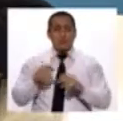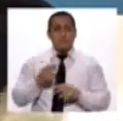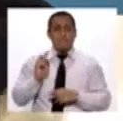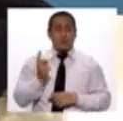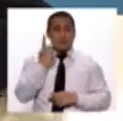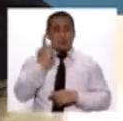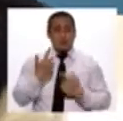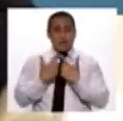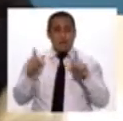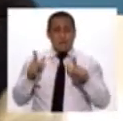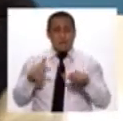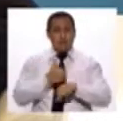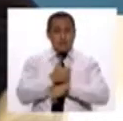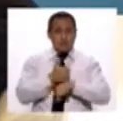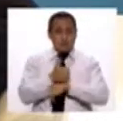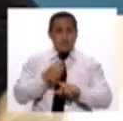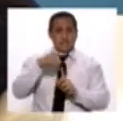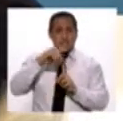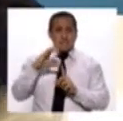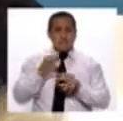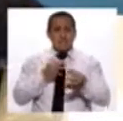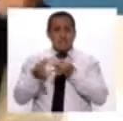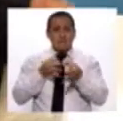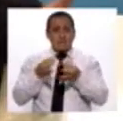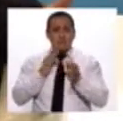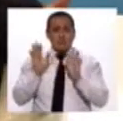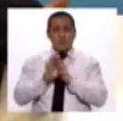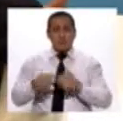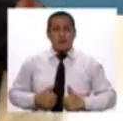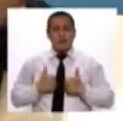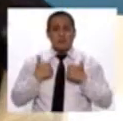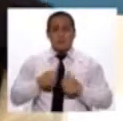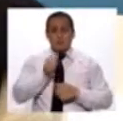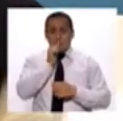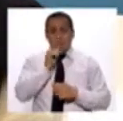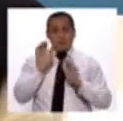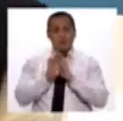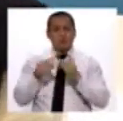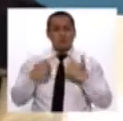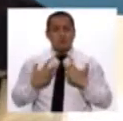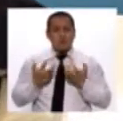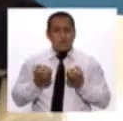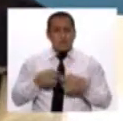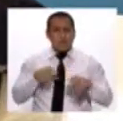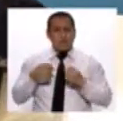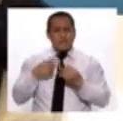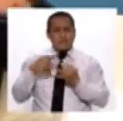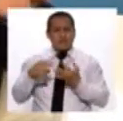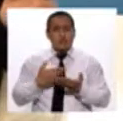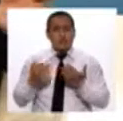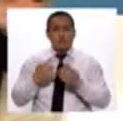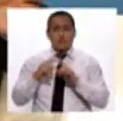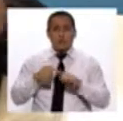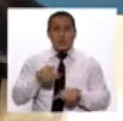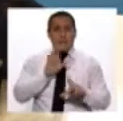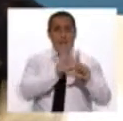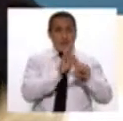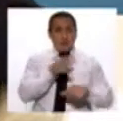y lo saben muy bien los asesores del tribunal, está hecho para la vida privada. Yo puedo hacer todo lo que quiera, a menos que la ley me lo